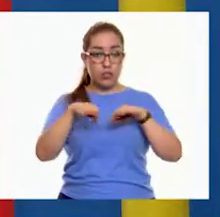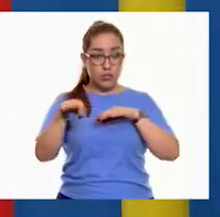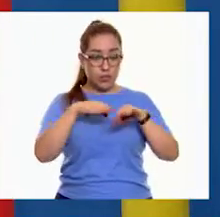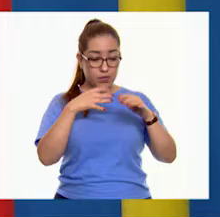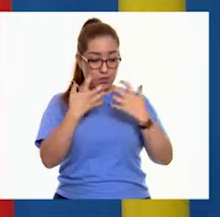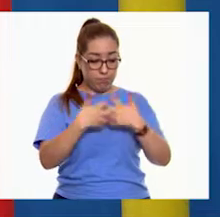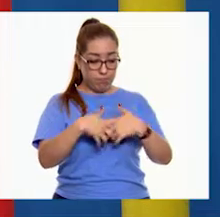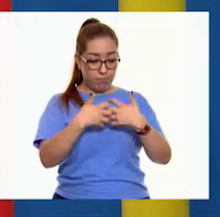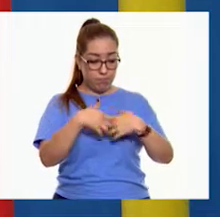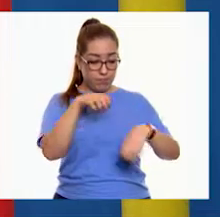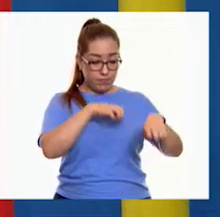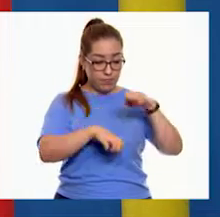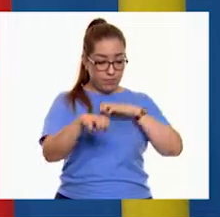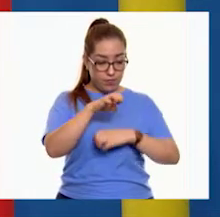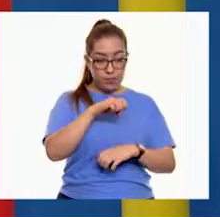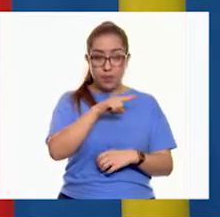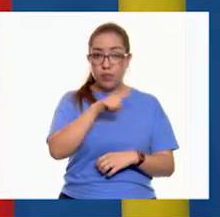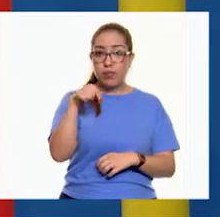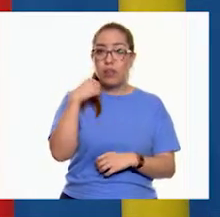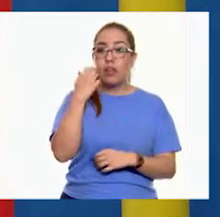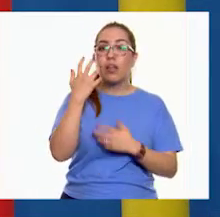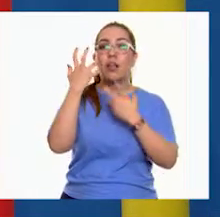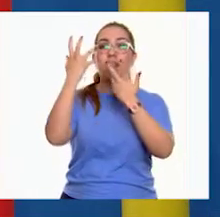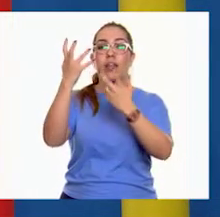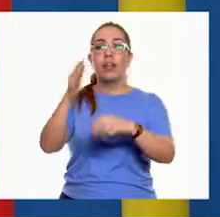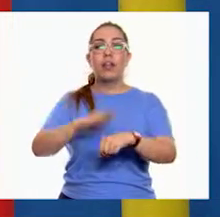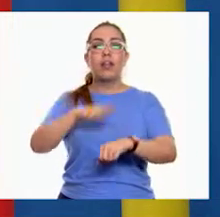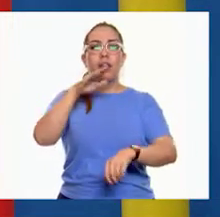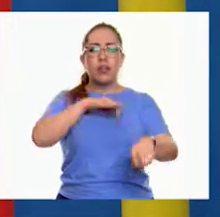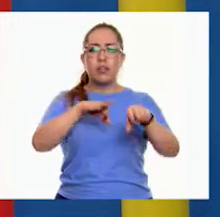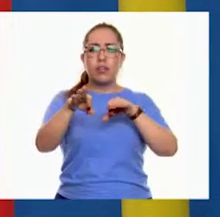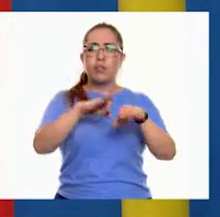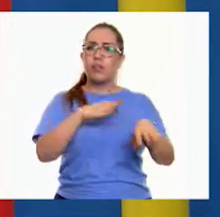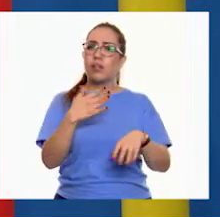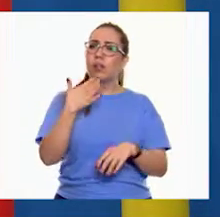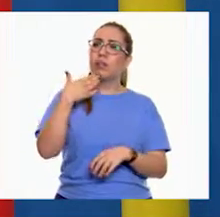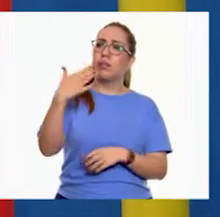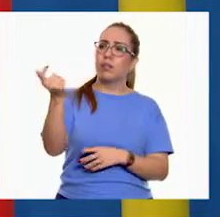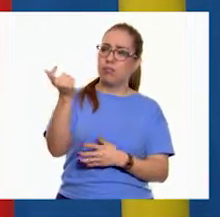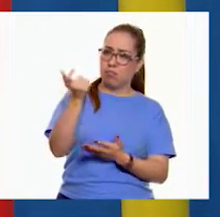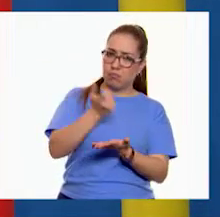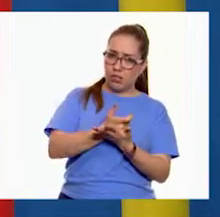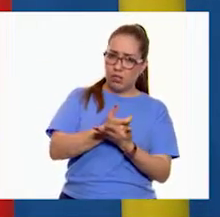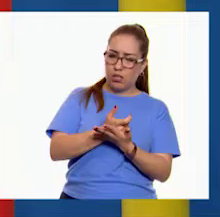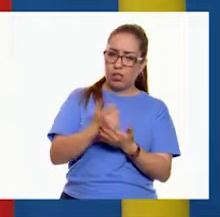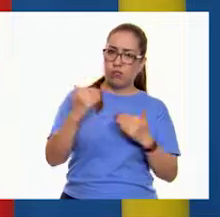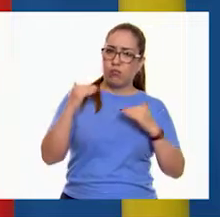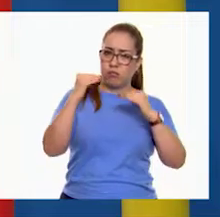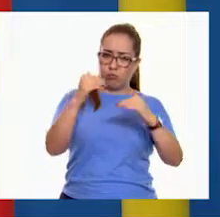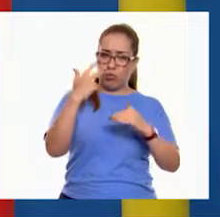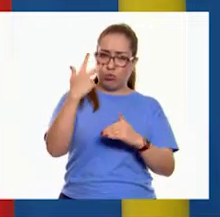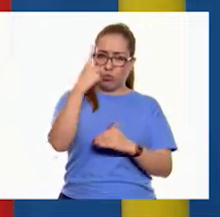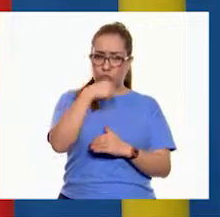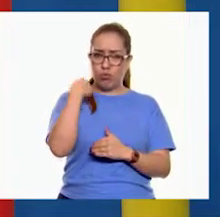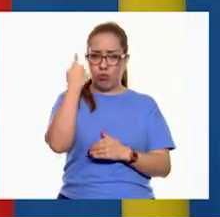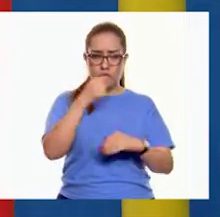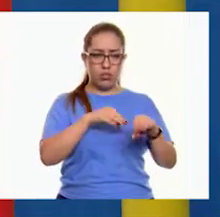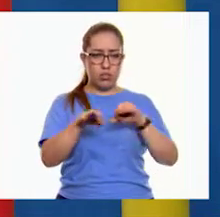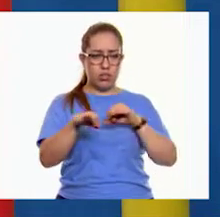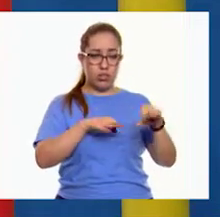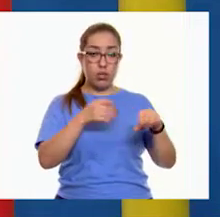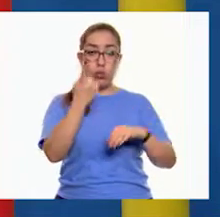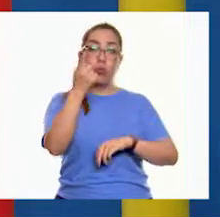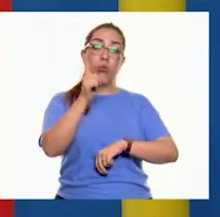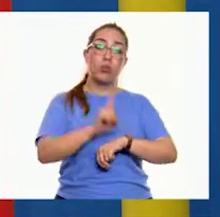principalmente mejorar las condiciones laborales estableciendo un salario mínimo, jornada máxima de 8 horas y un día de descanso a la